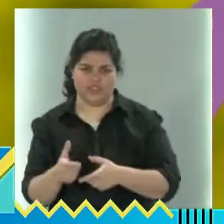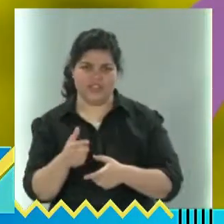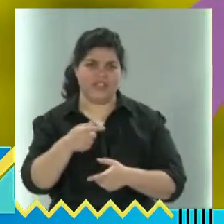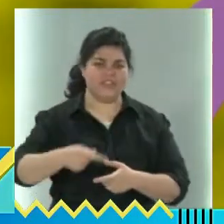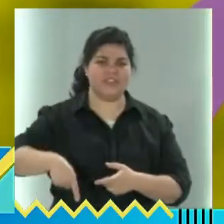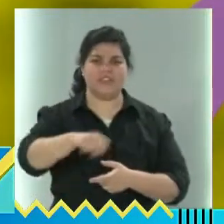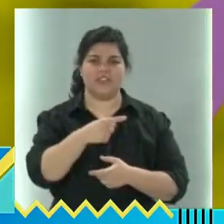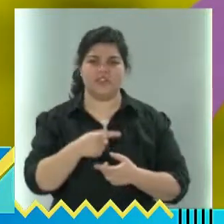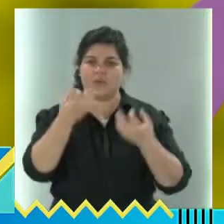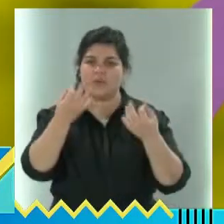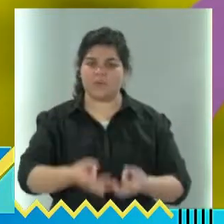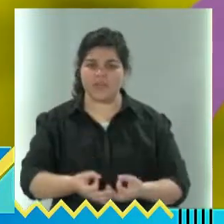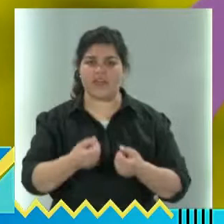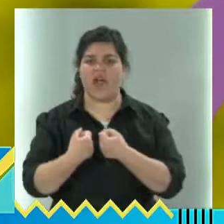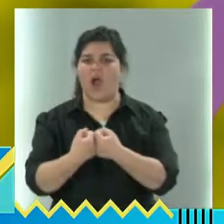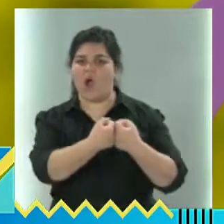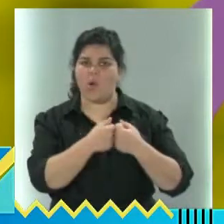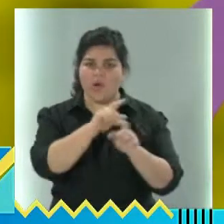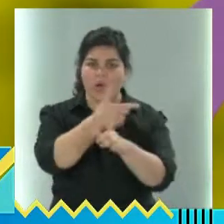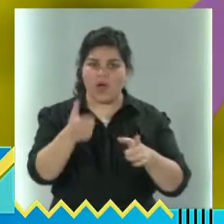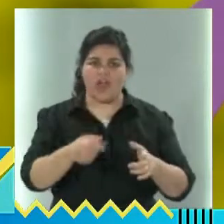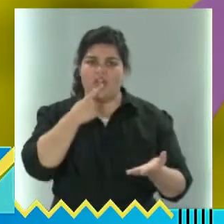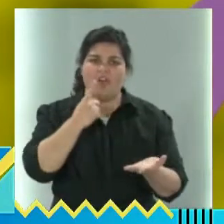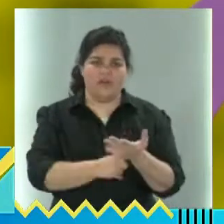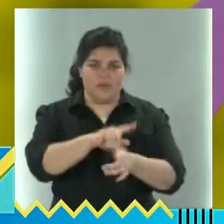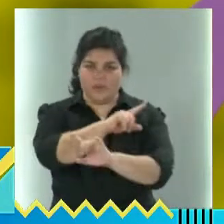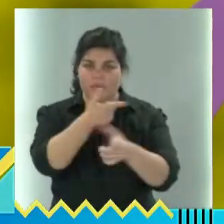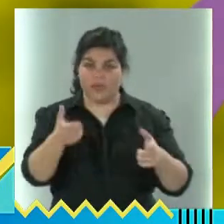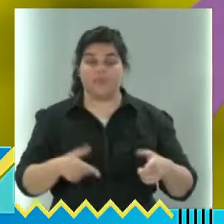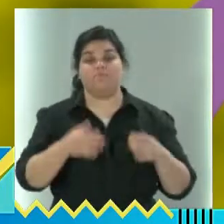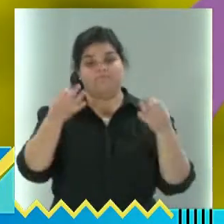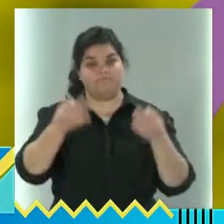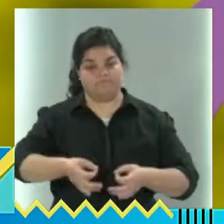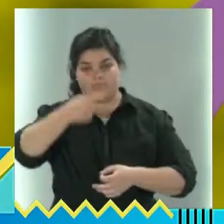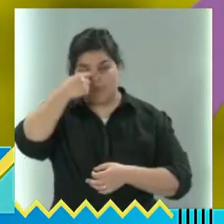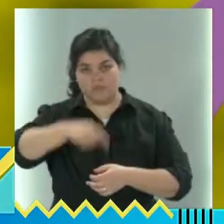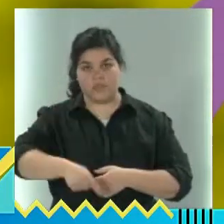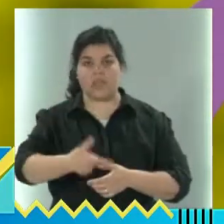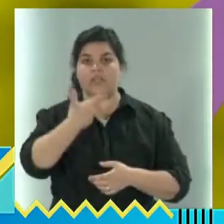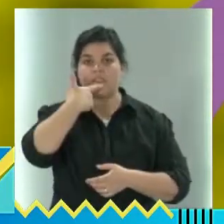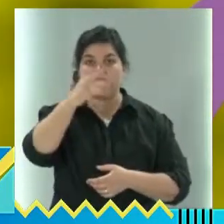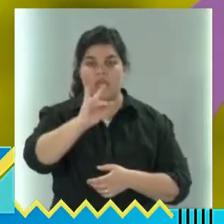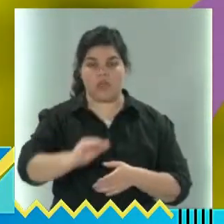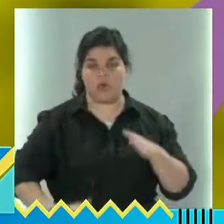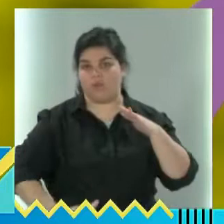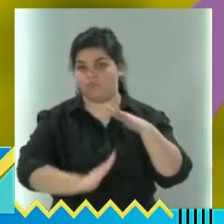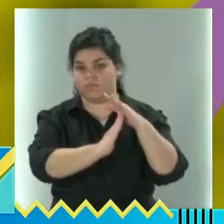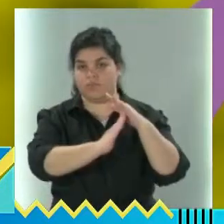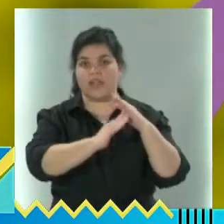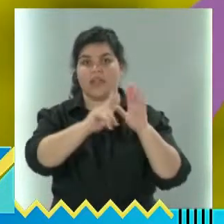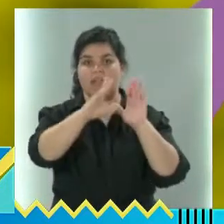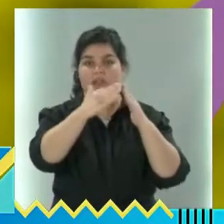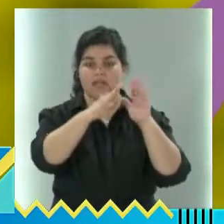llegaba al quórum, a los dictámenes. Bueno, finalmente la Cámara Alta de nuestra legislatura, la Cámara de Senadores, logró